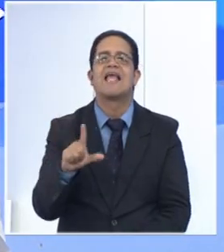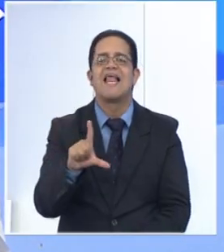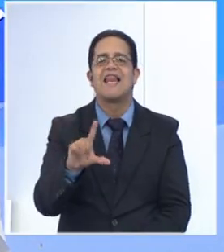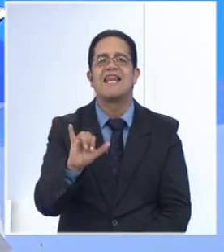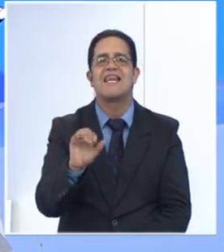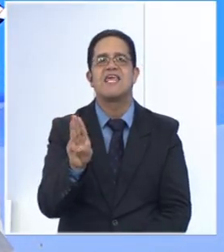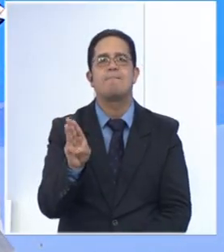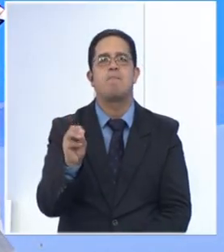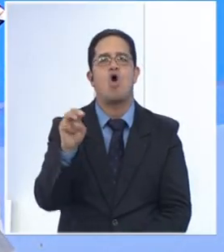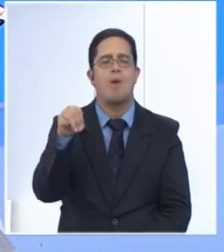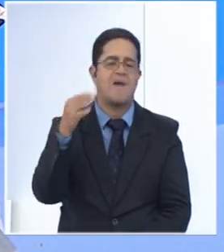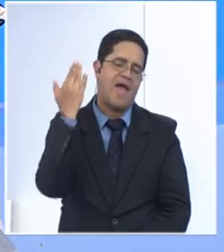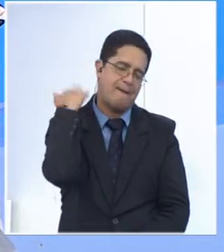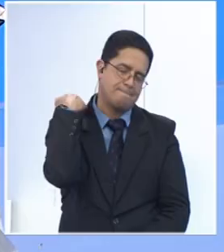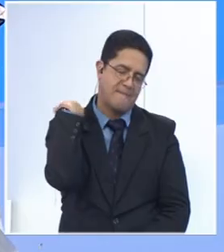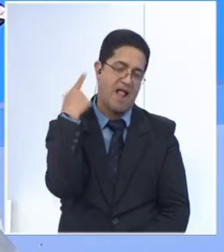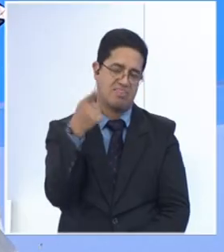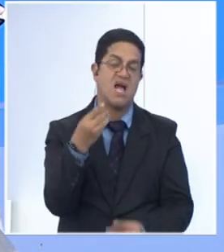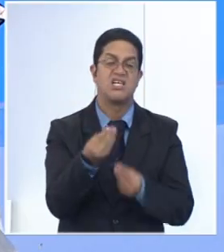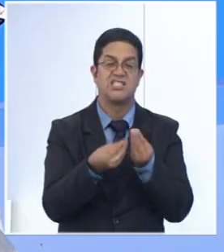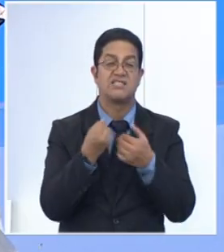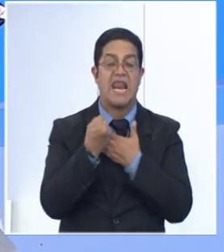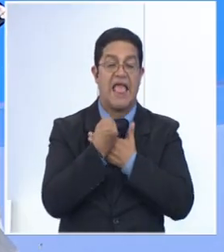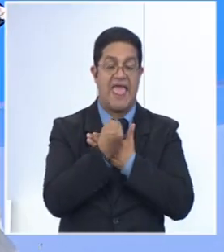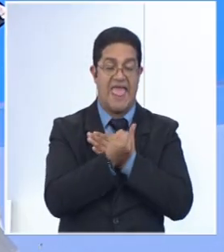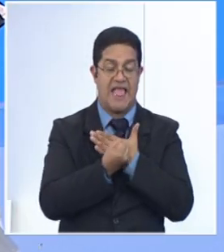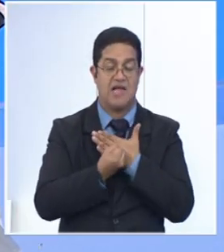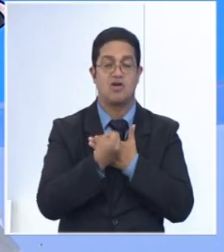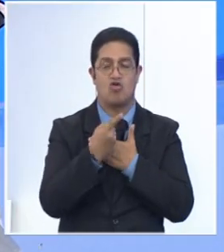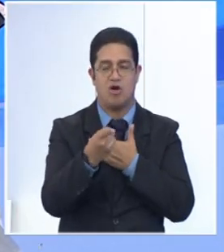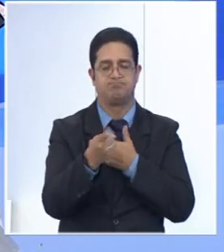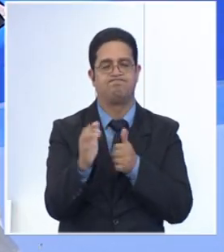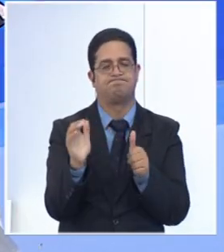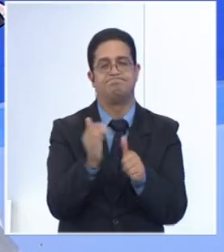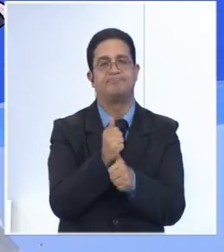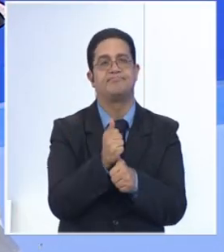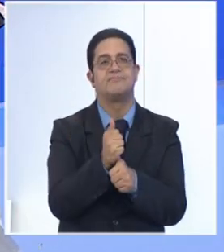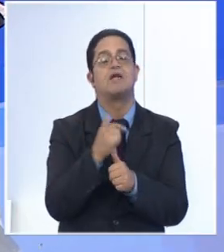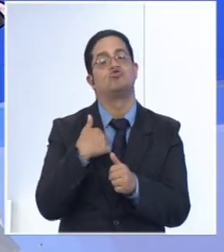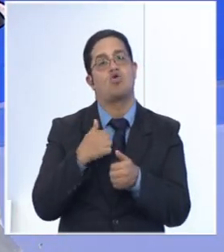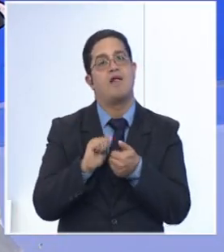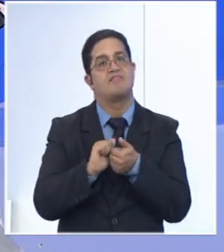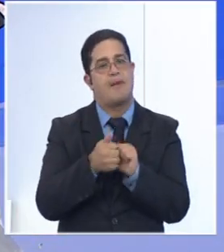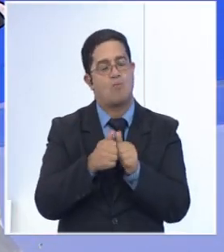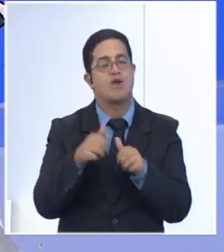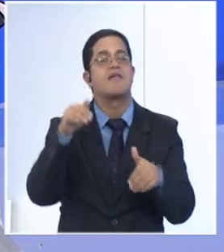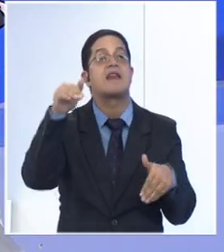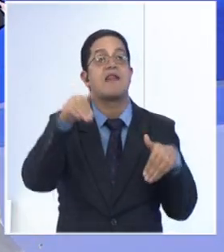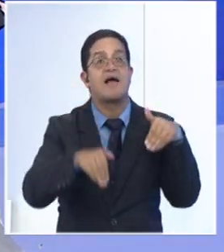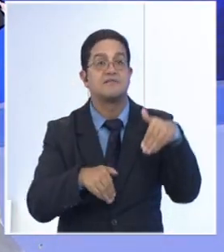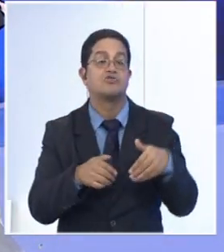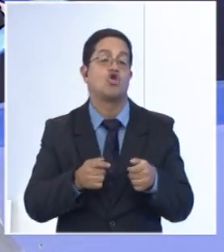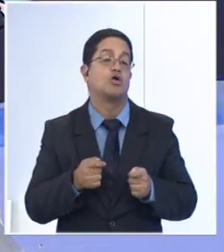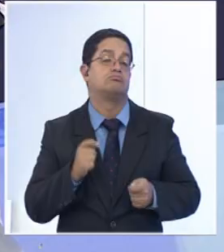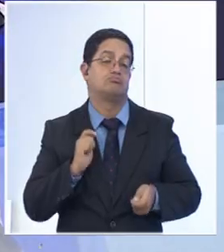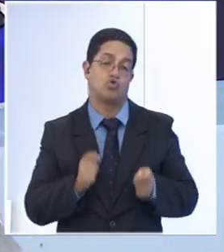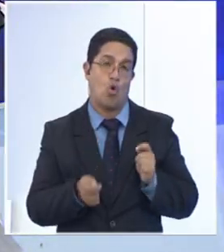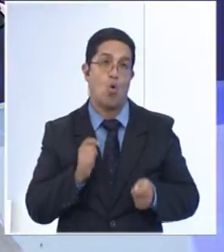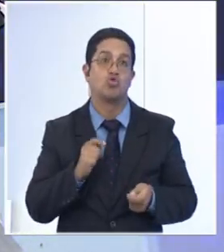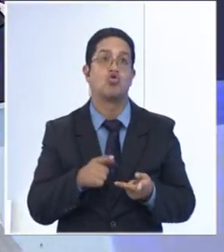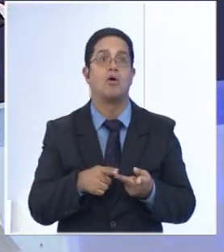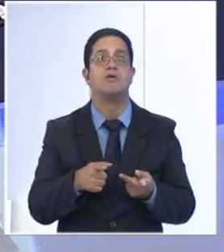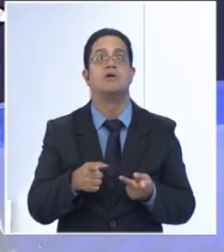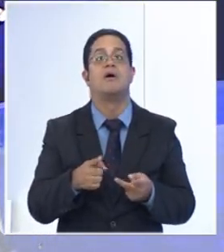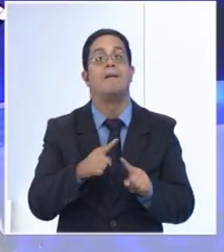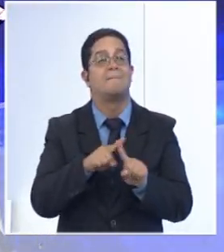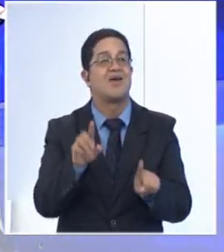parte superior, me hicieron un eco que mide 27 por 11, hago deporte como natación, troto cuando puedo, hago fuerza, pero